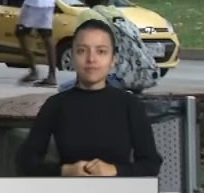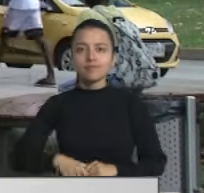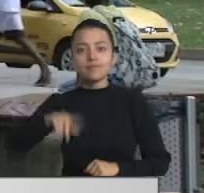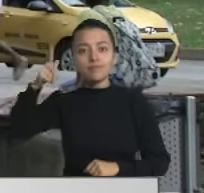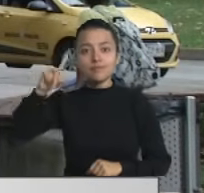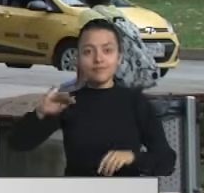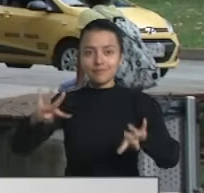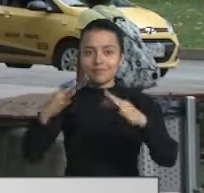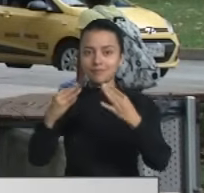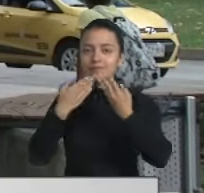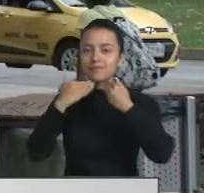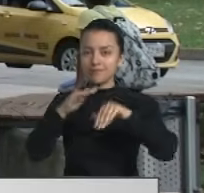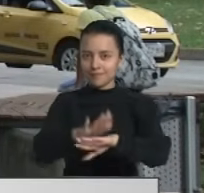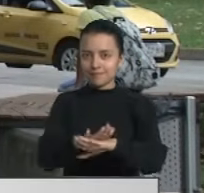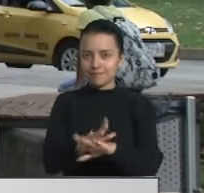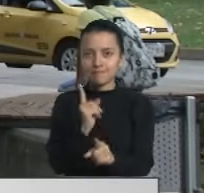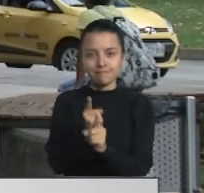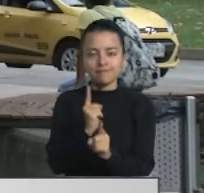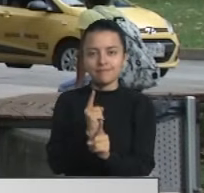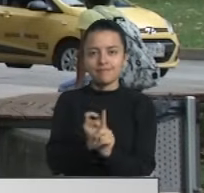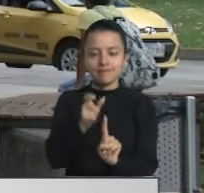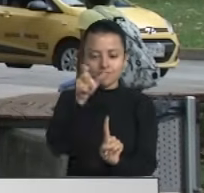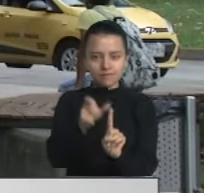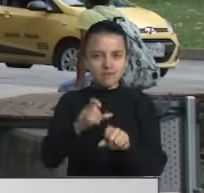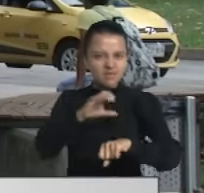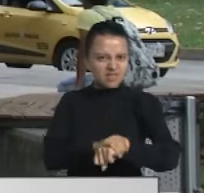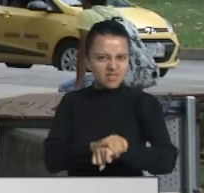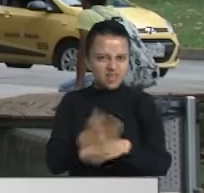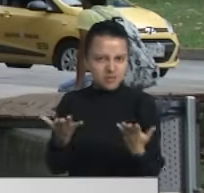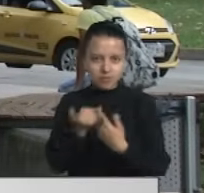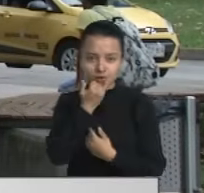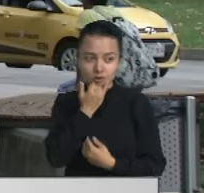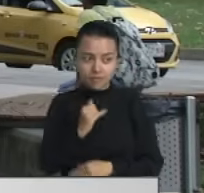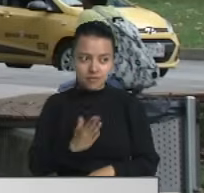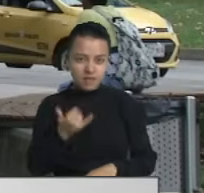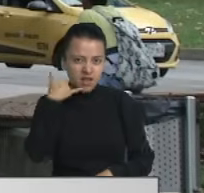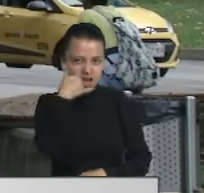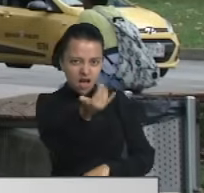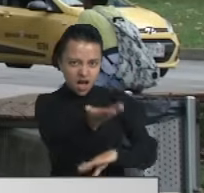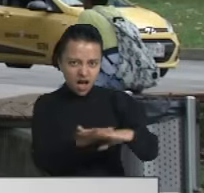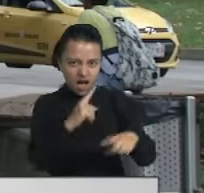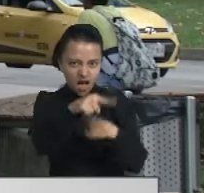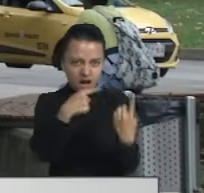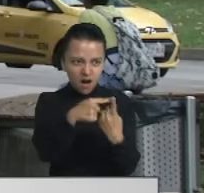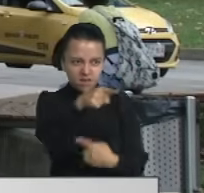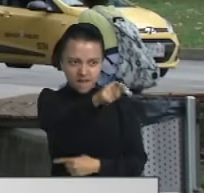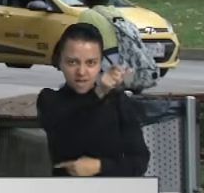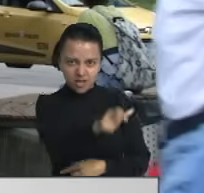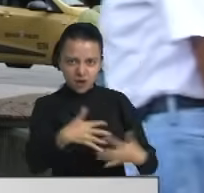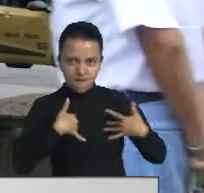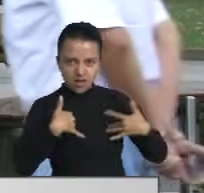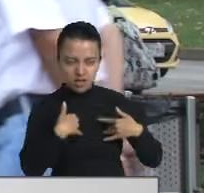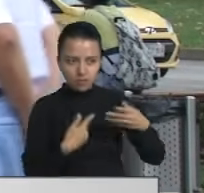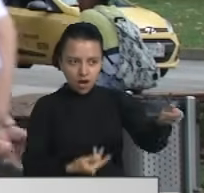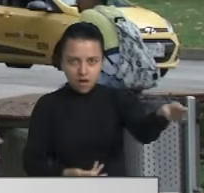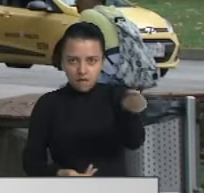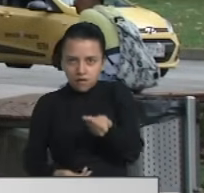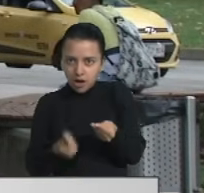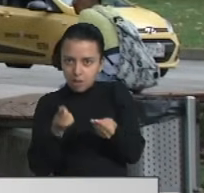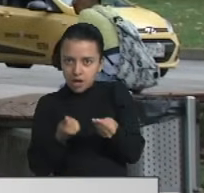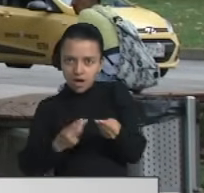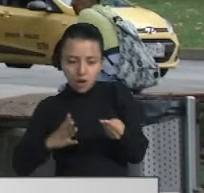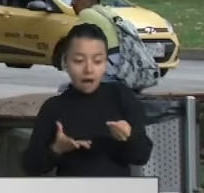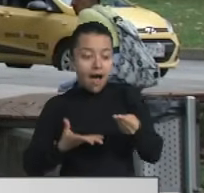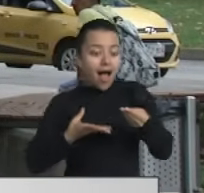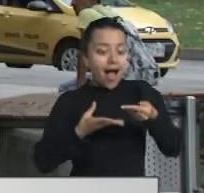Luisa y televidentes, muy buenas tardes. Pues el capturado se encontraba recibiendo dinero por parte de una de sus víctimas cuando fue sorprendido por las